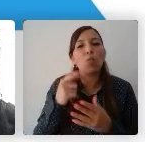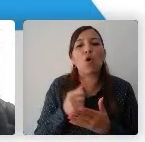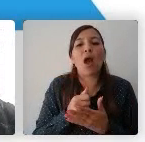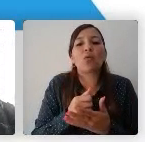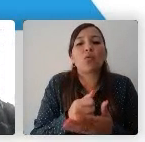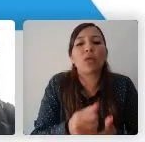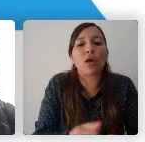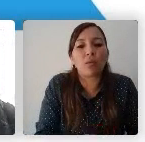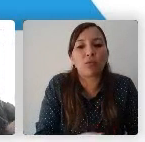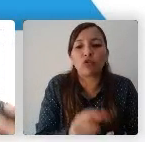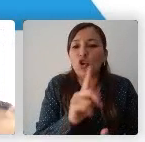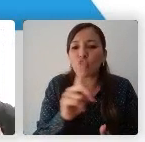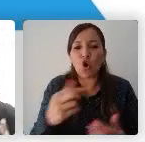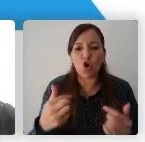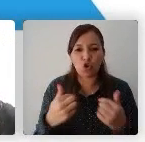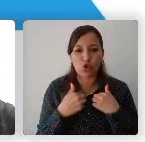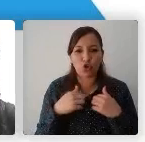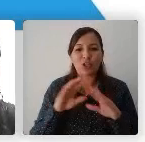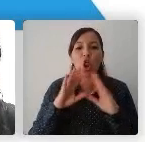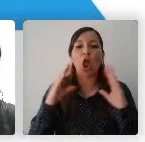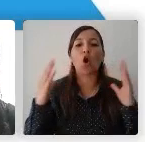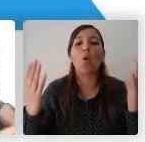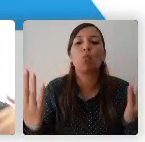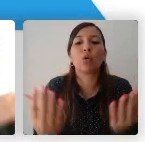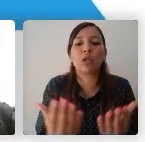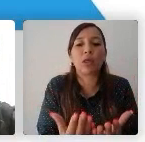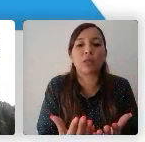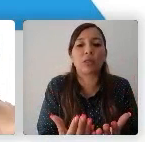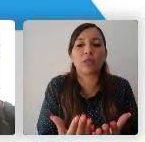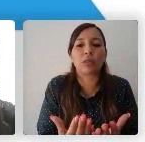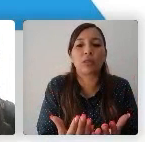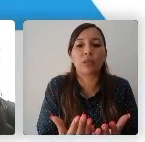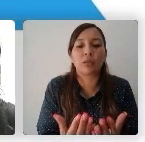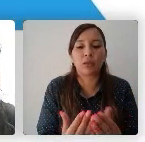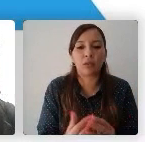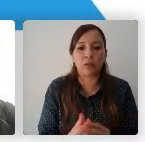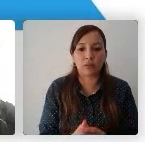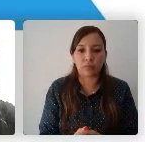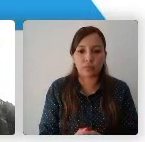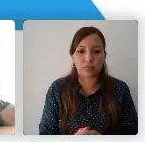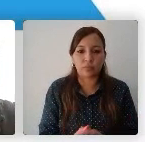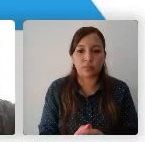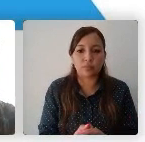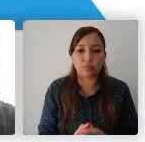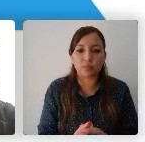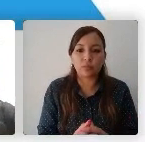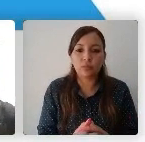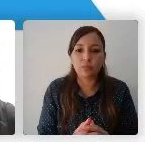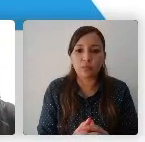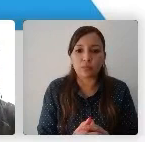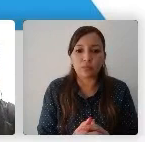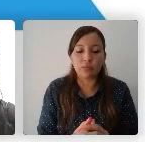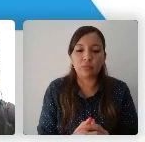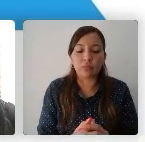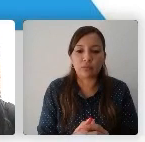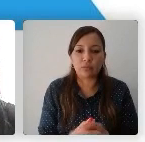ya no solamente con nosotros, ¿no? No es el beneficio solamente personal, sino cómo podemos lograr que a través de esos viajes nosotros podemos también